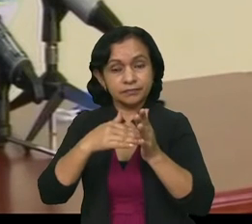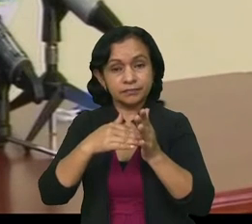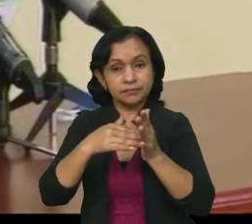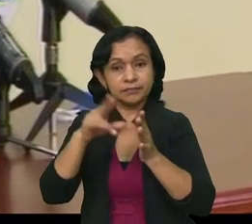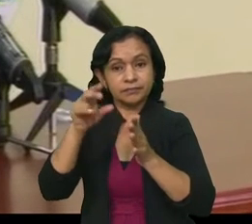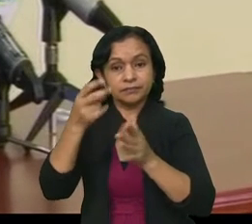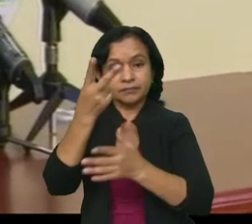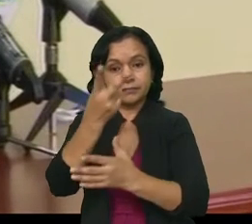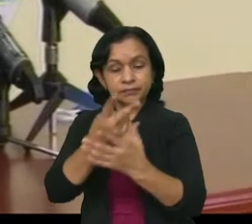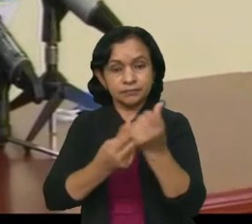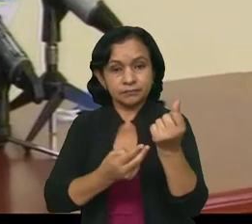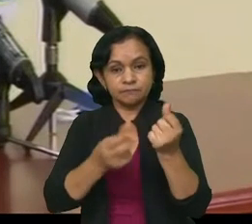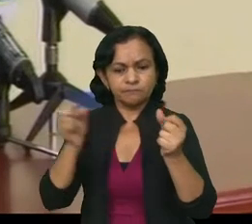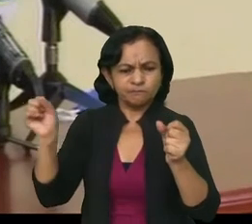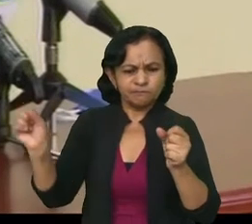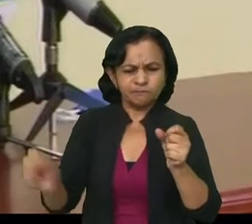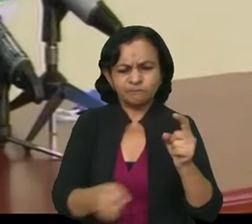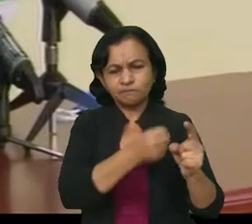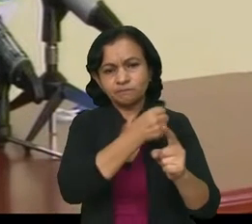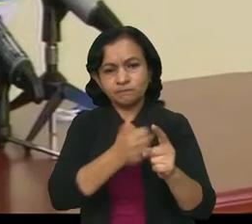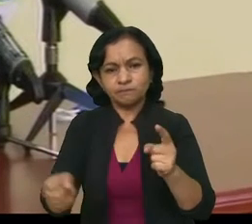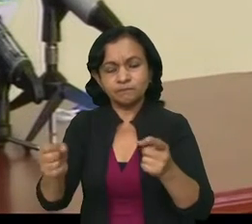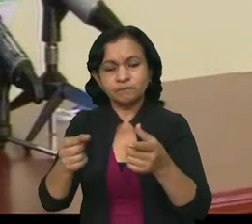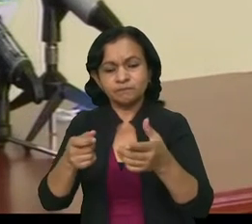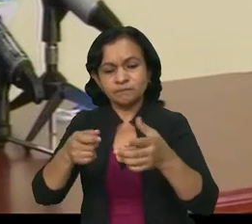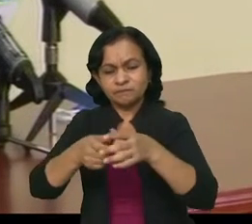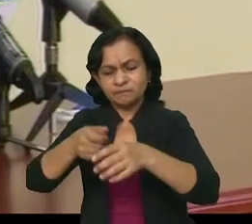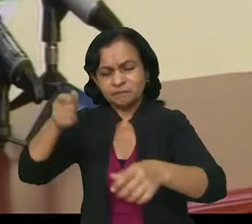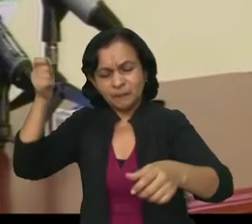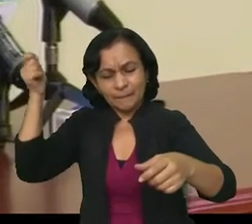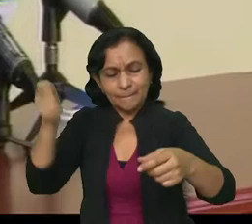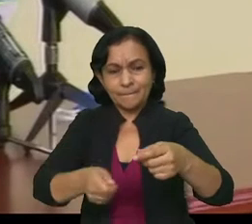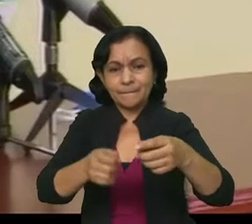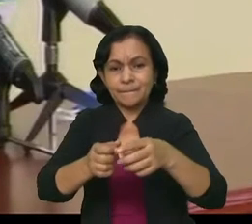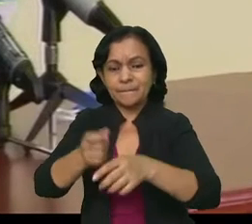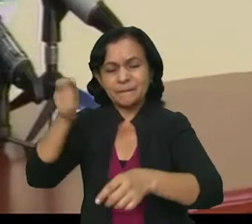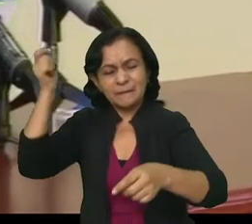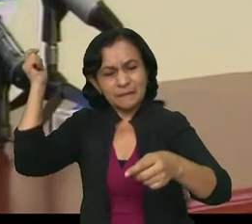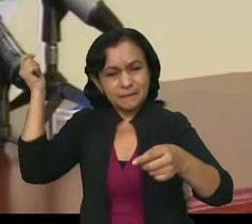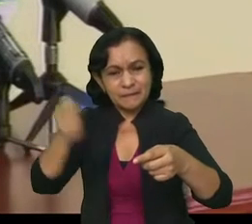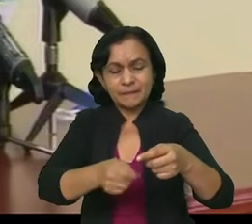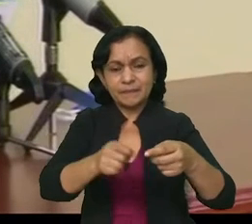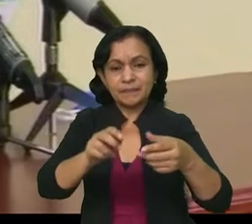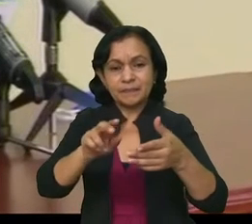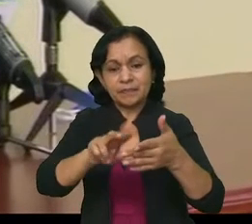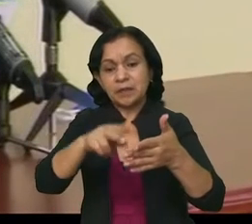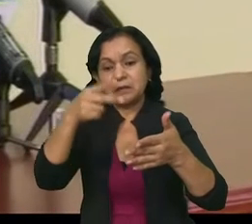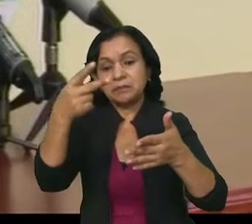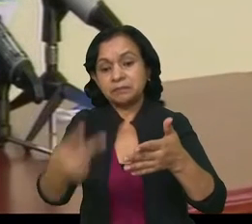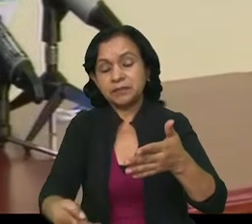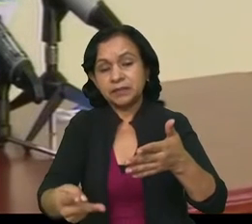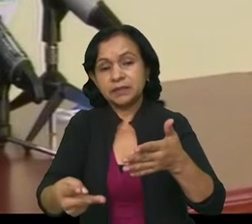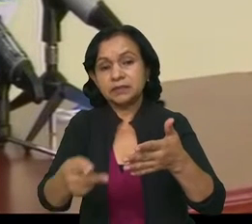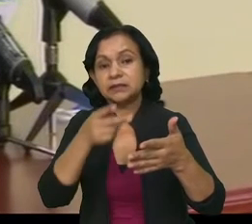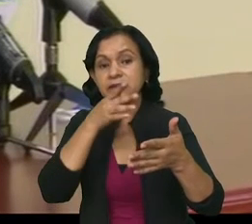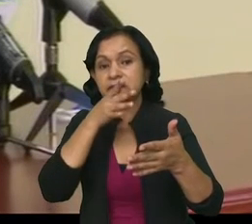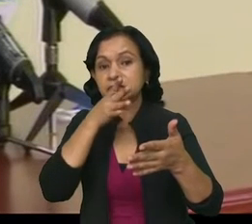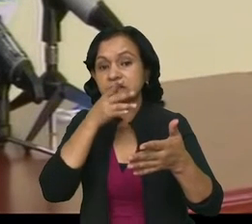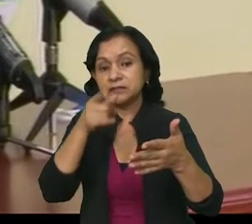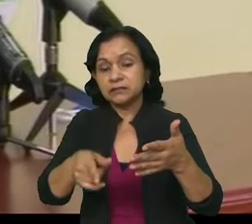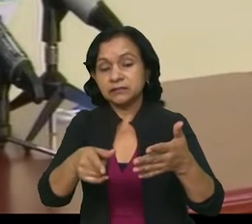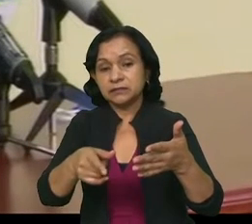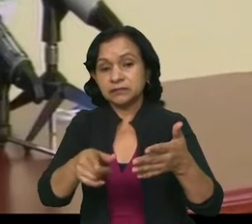ambos golpearon a la niñita con palos de escoba y vara de café, cayendo al suelo desmayada. Le